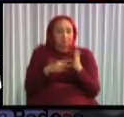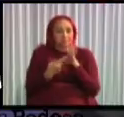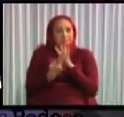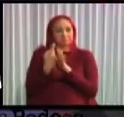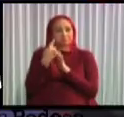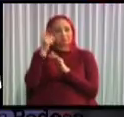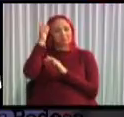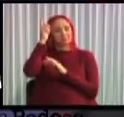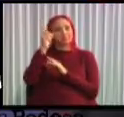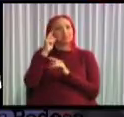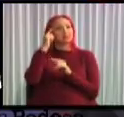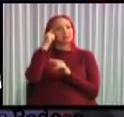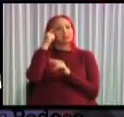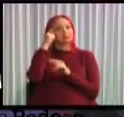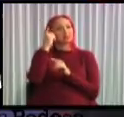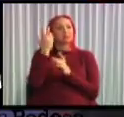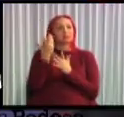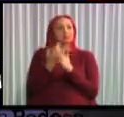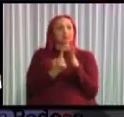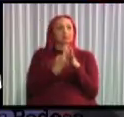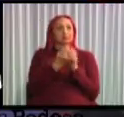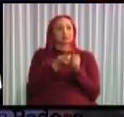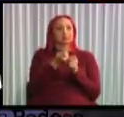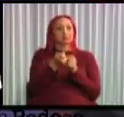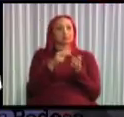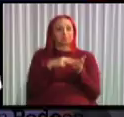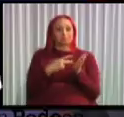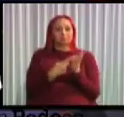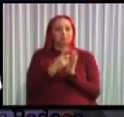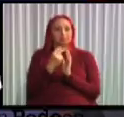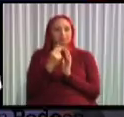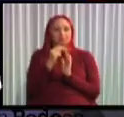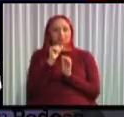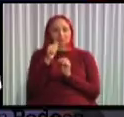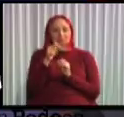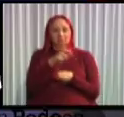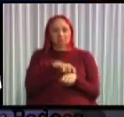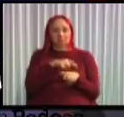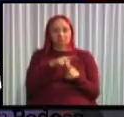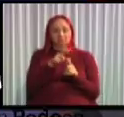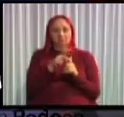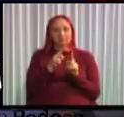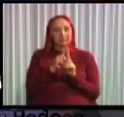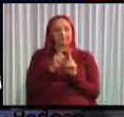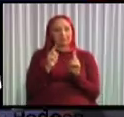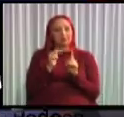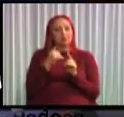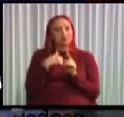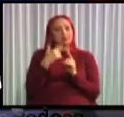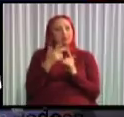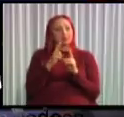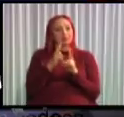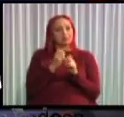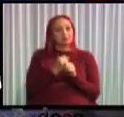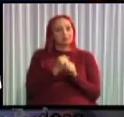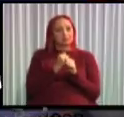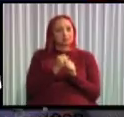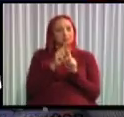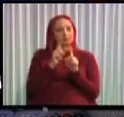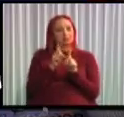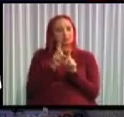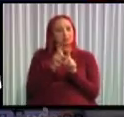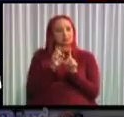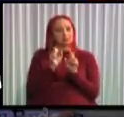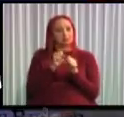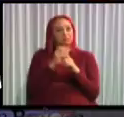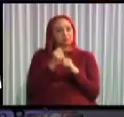Es ilógico pensar uno que les va a dar el chompito. No. O sea, no, son otros tiempos. El tema seguridad, pero también